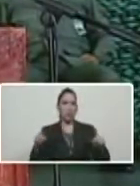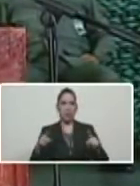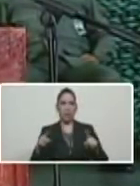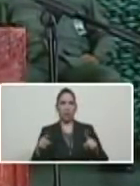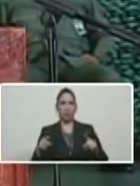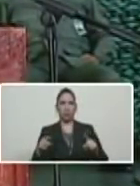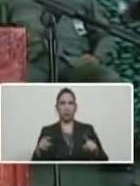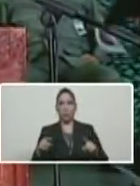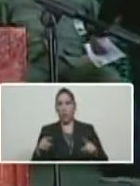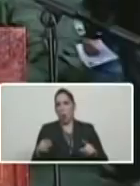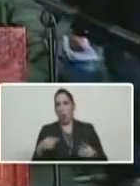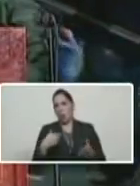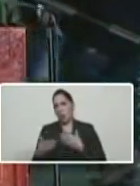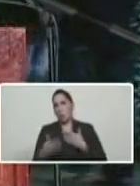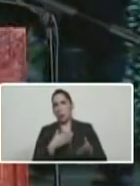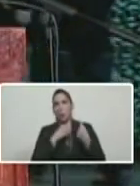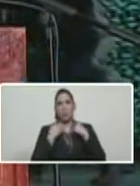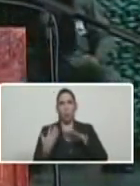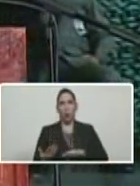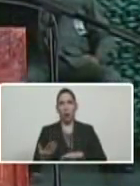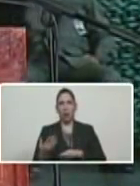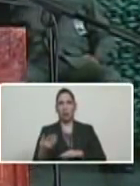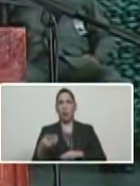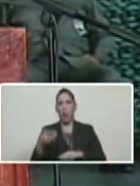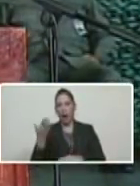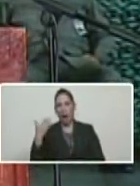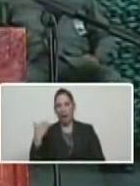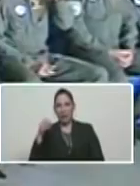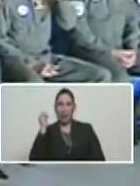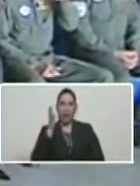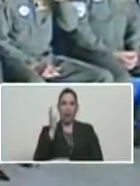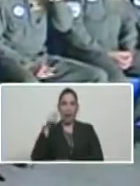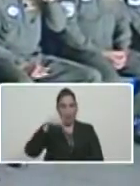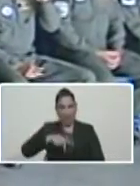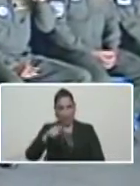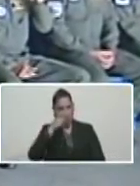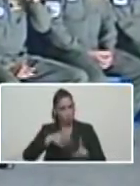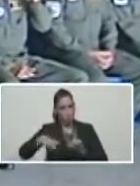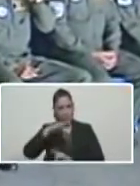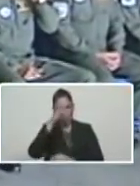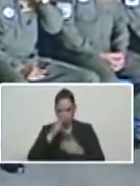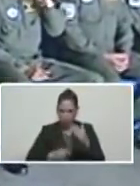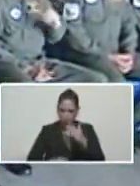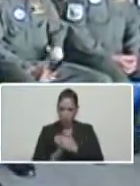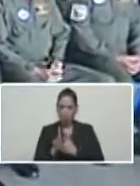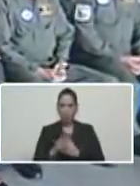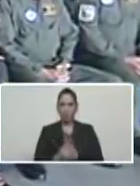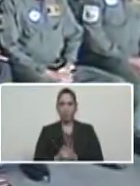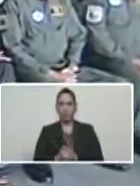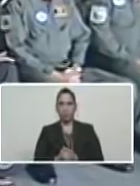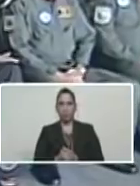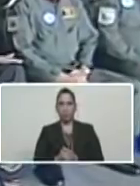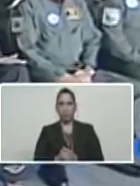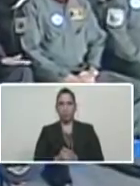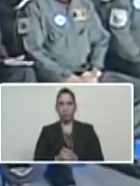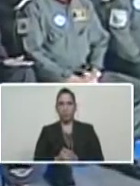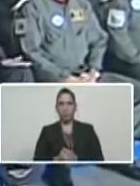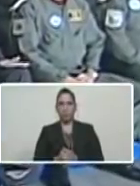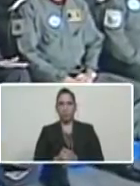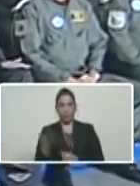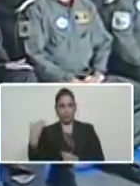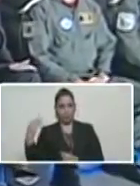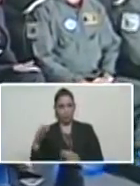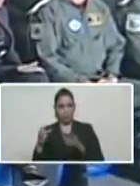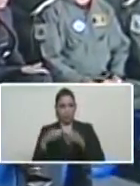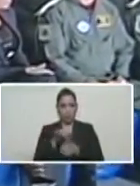en el intento. Eso fue lo noble, lo romántico, lo sacrificado, lo inédito. aquellos aviadores